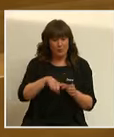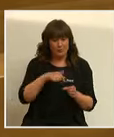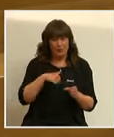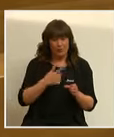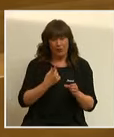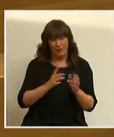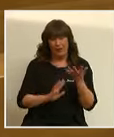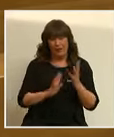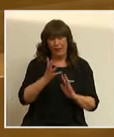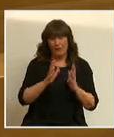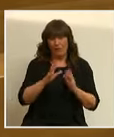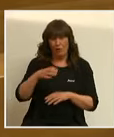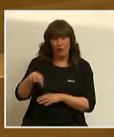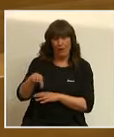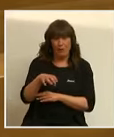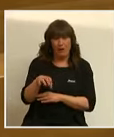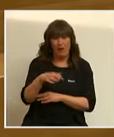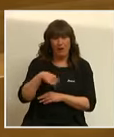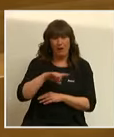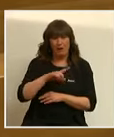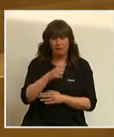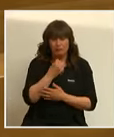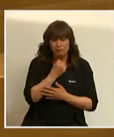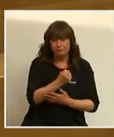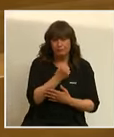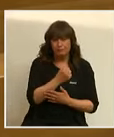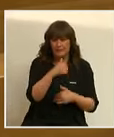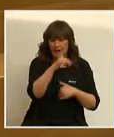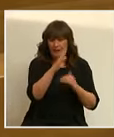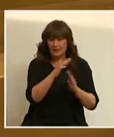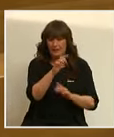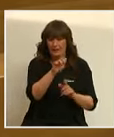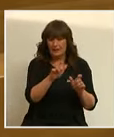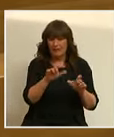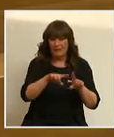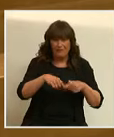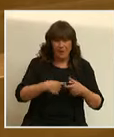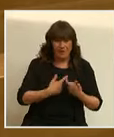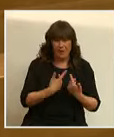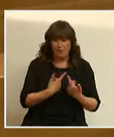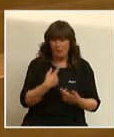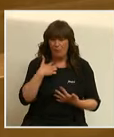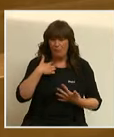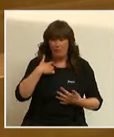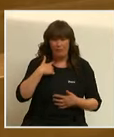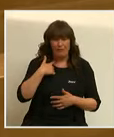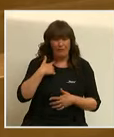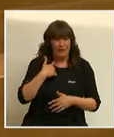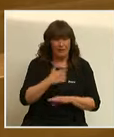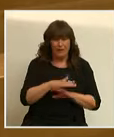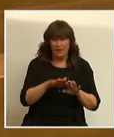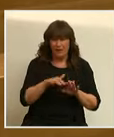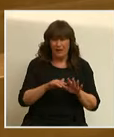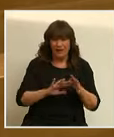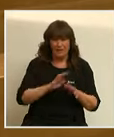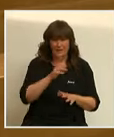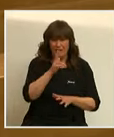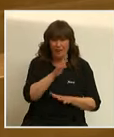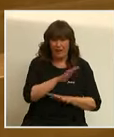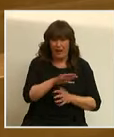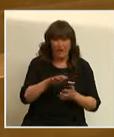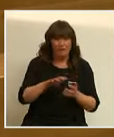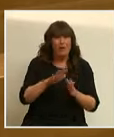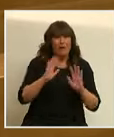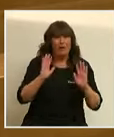de Campanar se ha centrado en apoyar y atender a las familias que más han perdido en esta tragedia, las familias de las personas que fallecieron en el